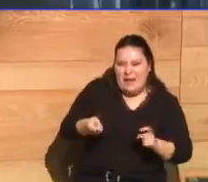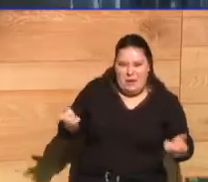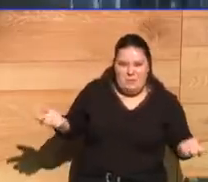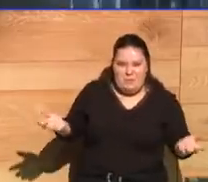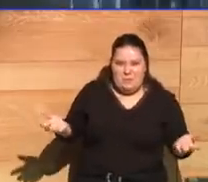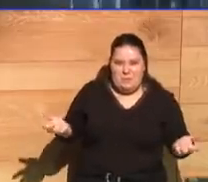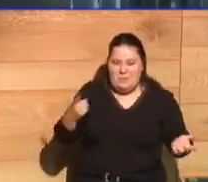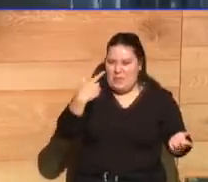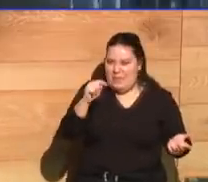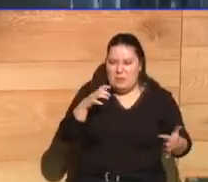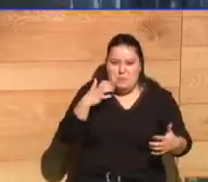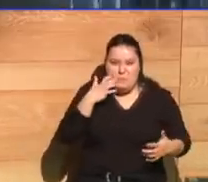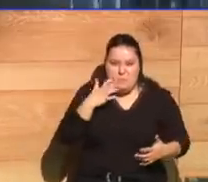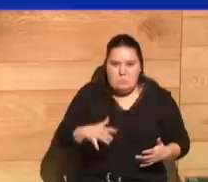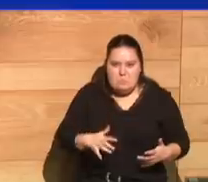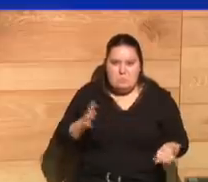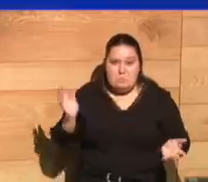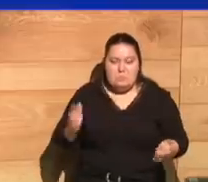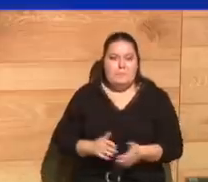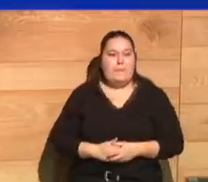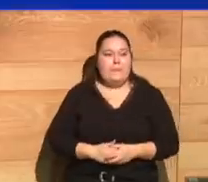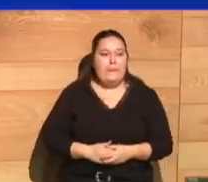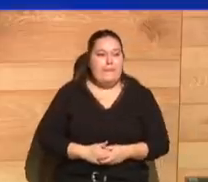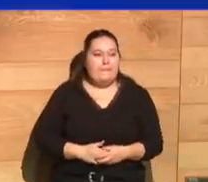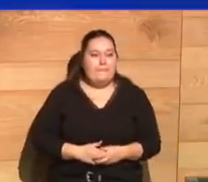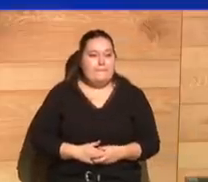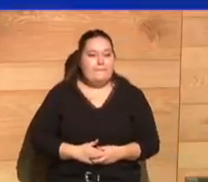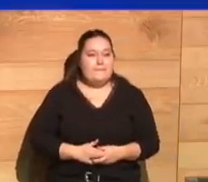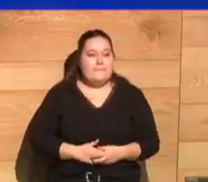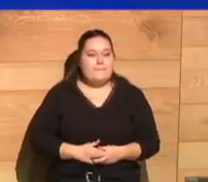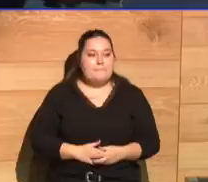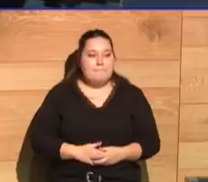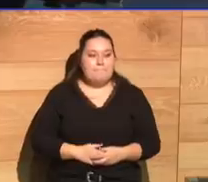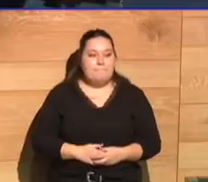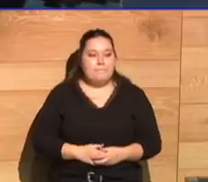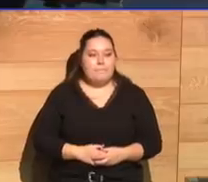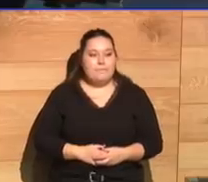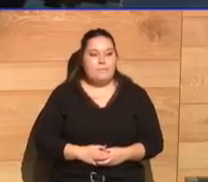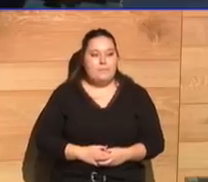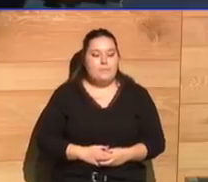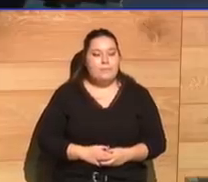a hacer con... No. Es muy cosmopolita Mario Puzo, ¿no? Por un lado. Tengo que hacer Tepe Puzo.